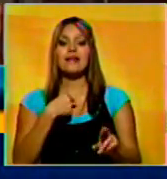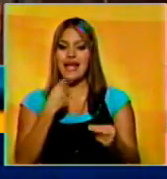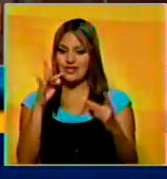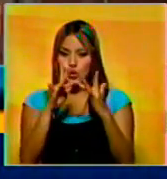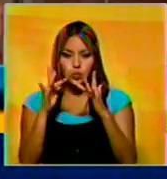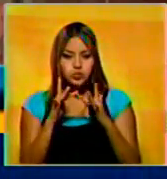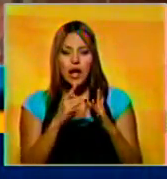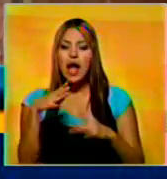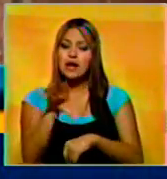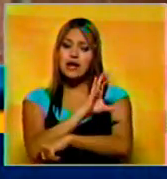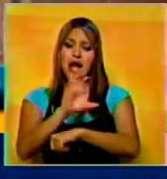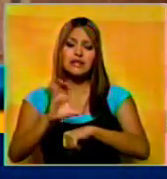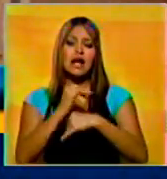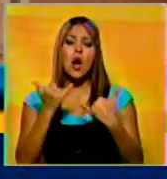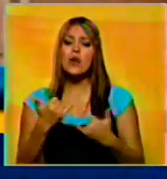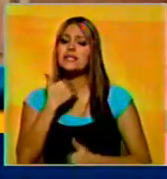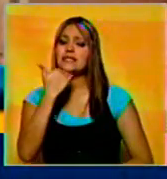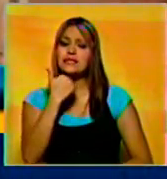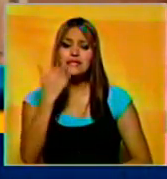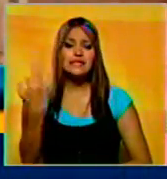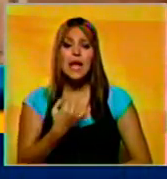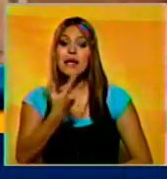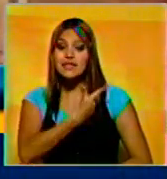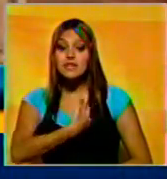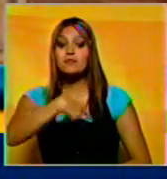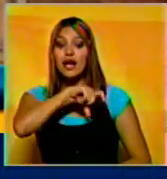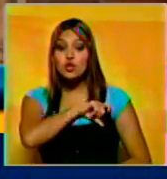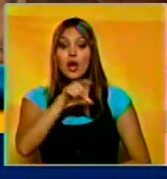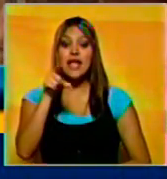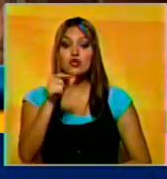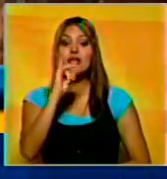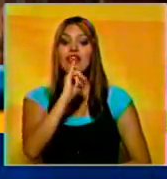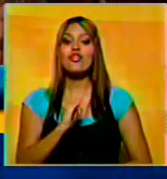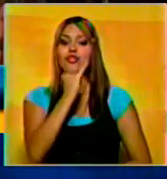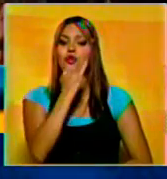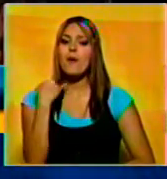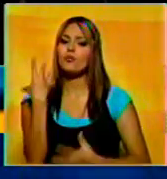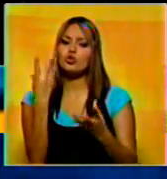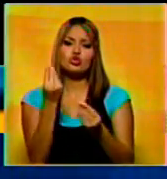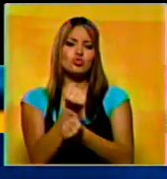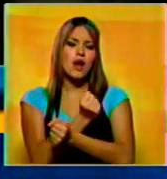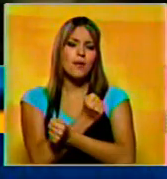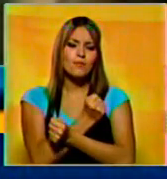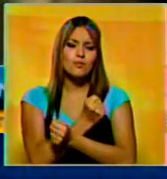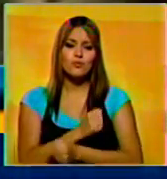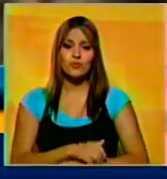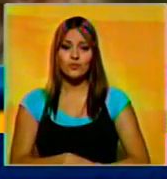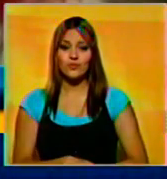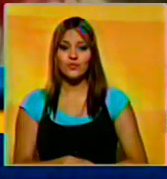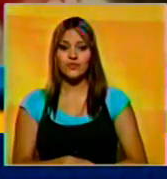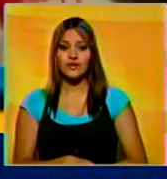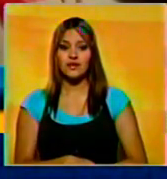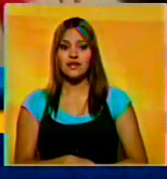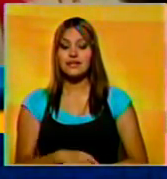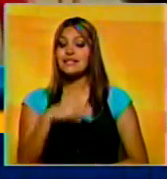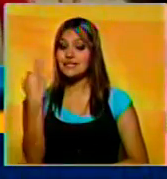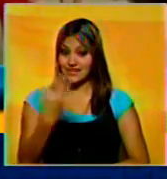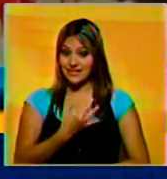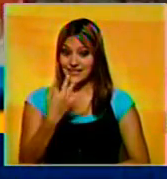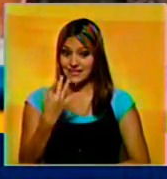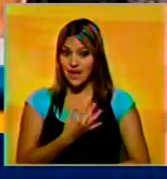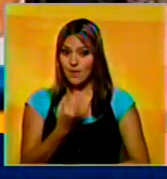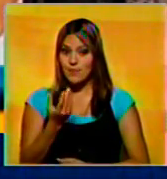comunican cantando y ahora casi siempre en español por ser un idioma muy romántico. Y esa es la razón por qué hacemos siempre la edición